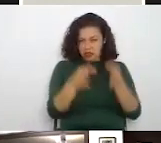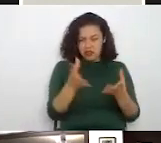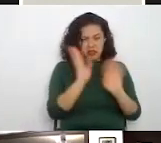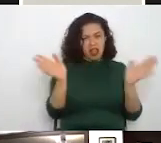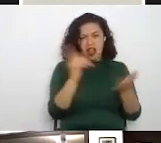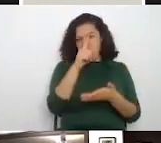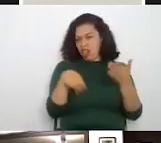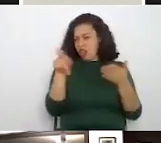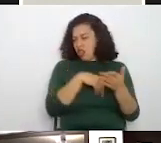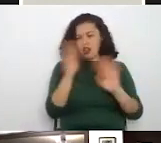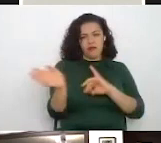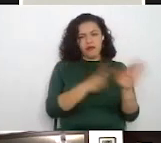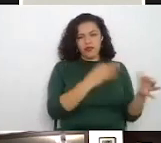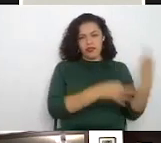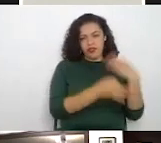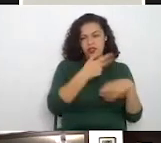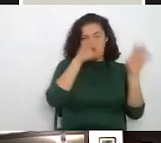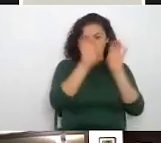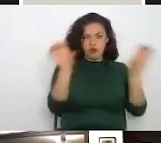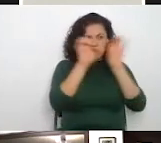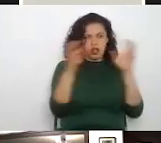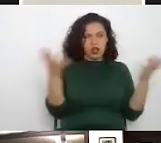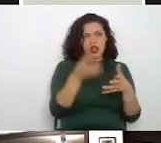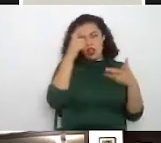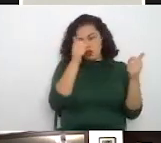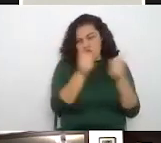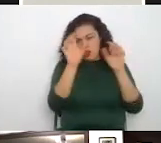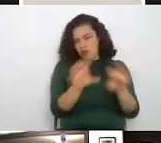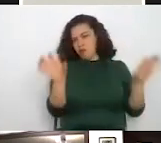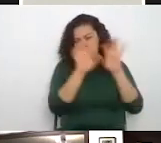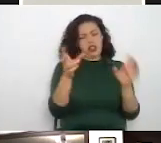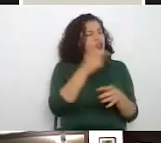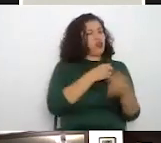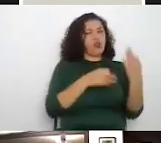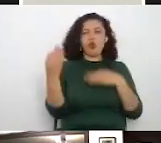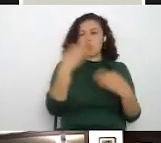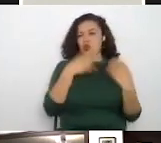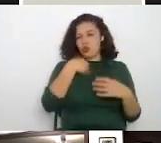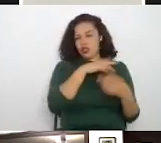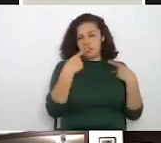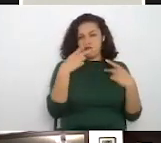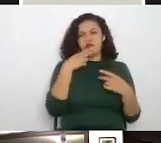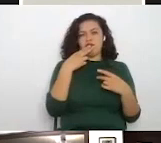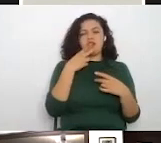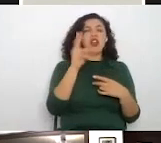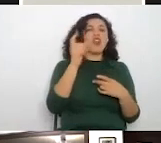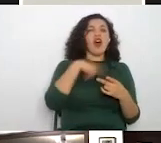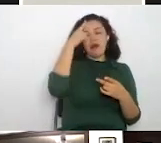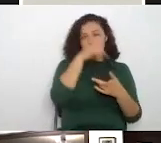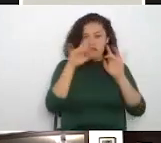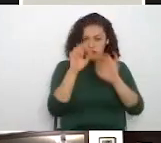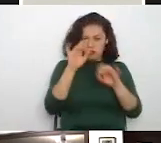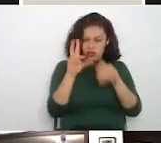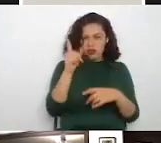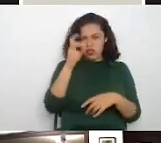hacer era a través de la computadora, con la computadora, a todos nuestros usuarios. Y no tenemos que para tomar notas, no, para eso